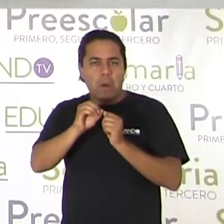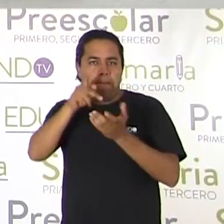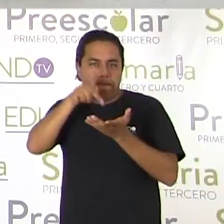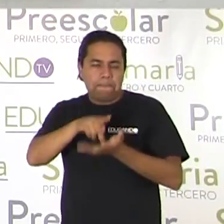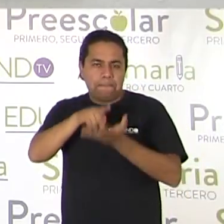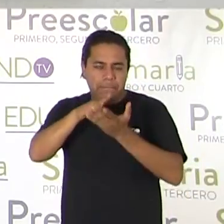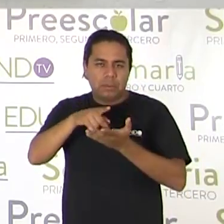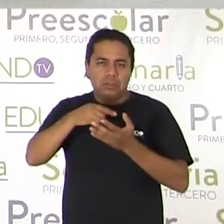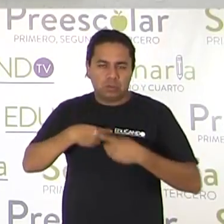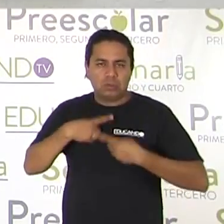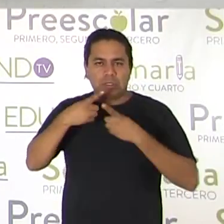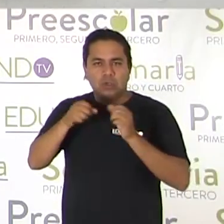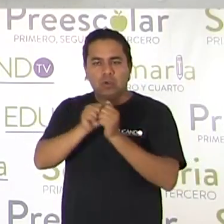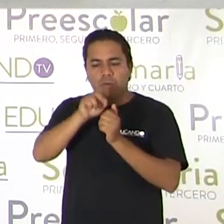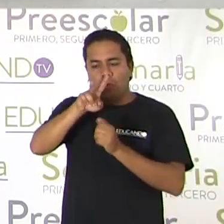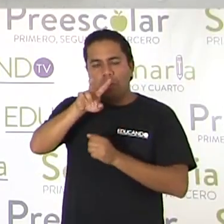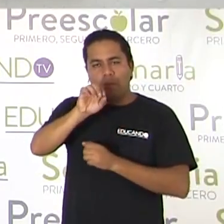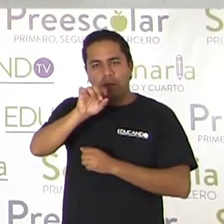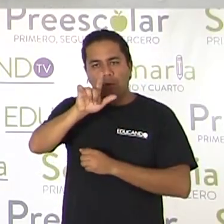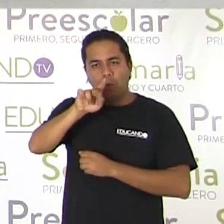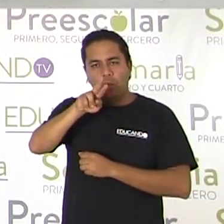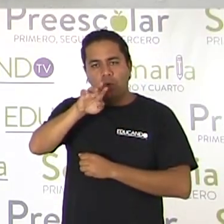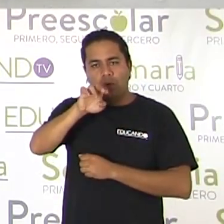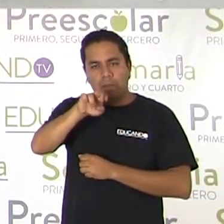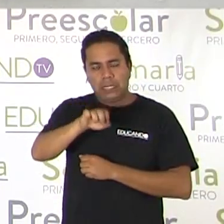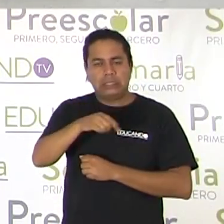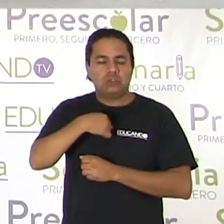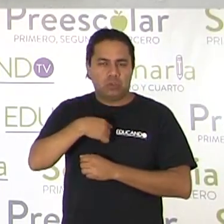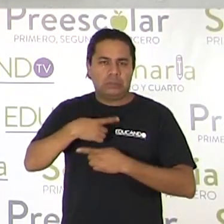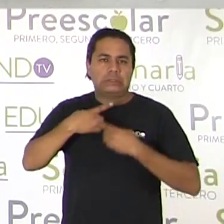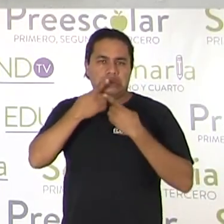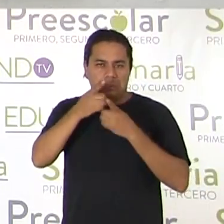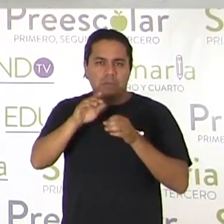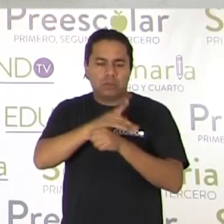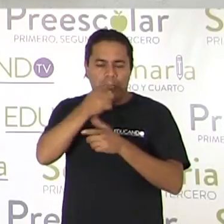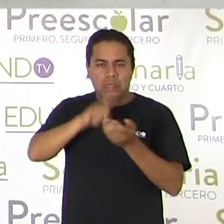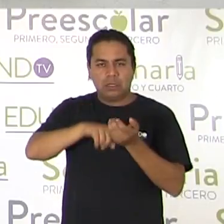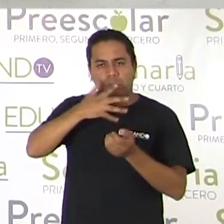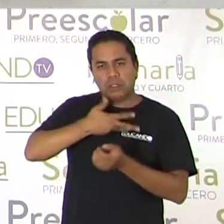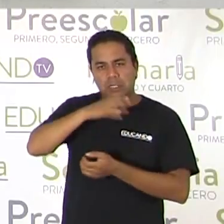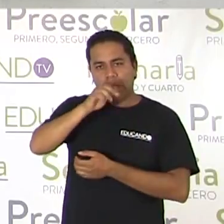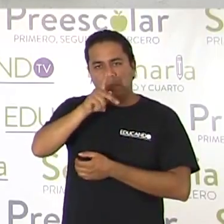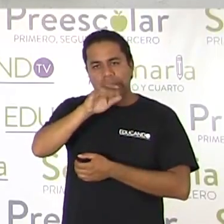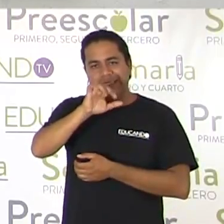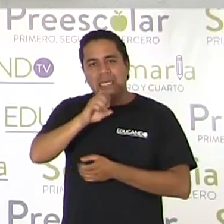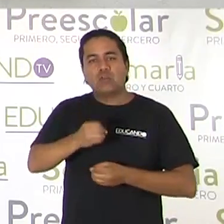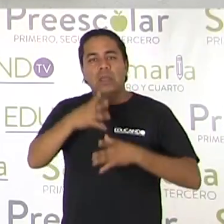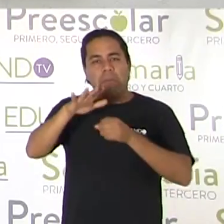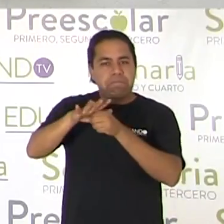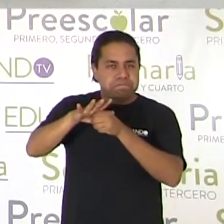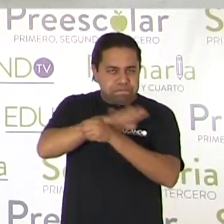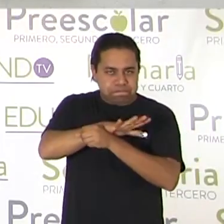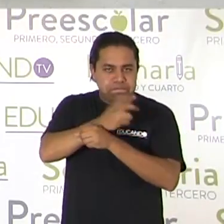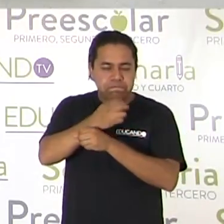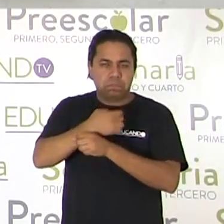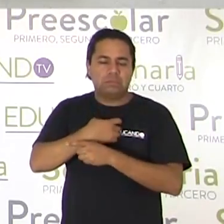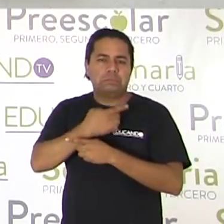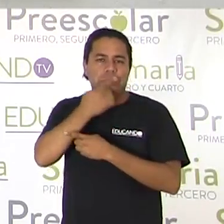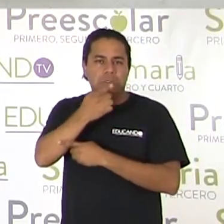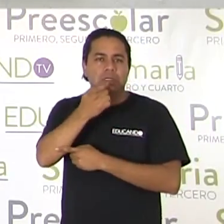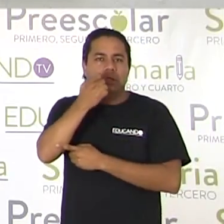con unidades de volumen. Vamos a comenzar con unidades de volumen, o que son de capacidad. Y con estas unidades estaremos viendo lo que